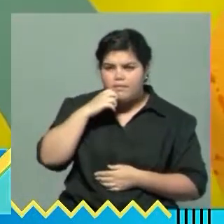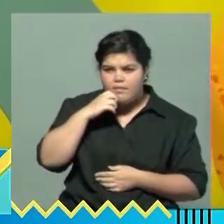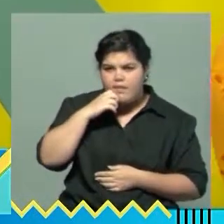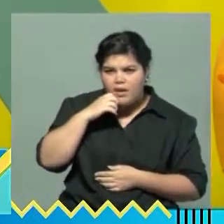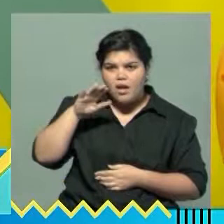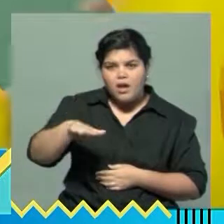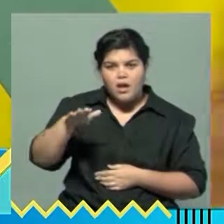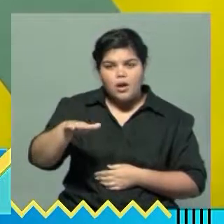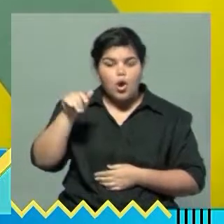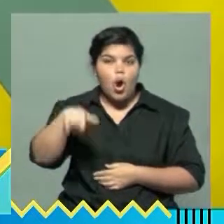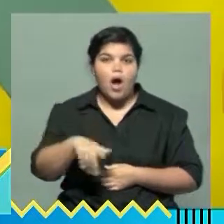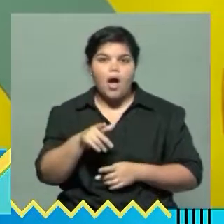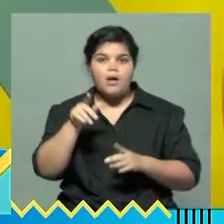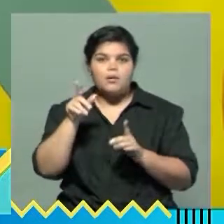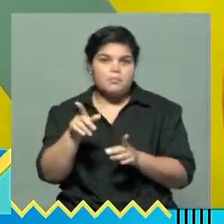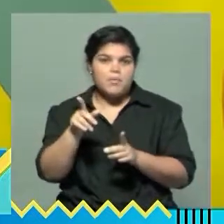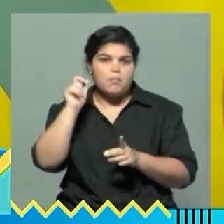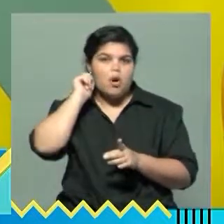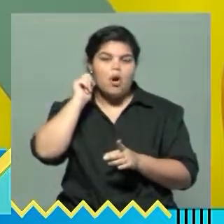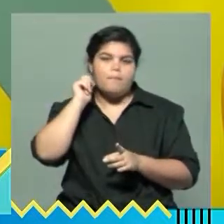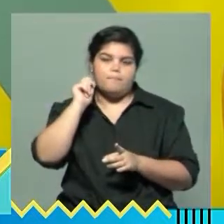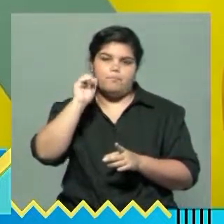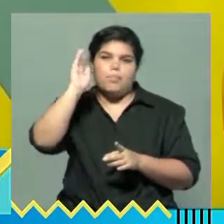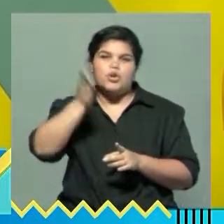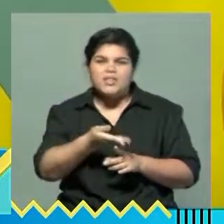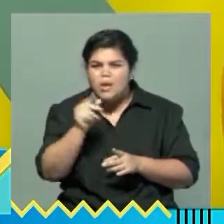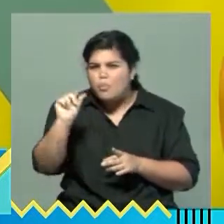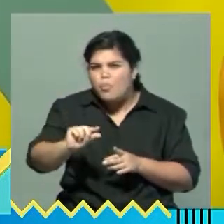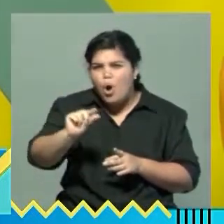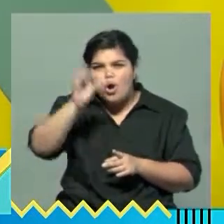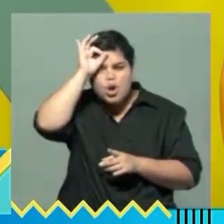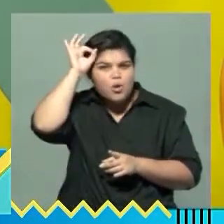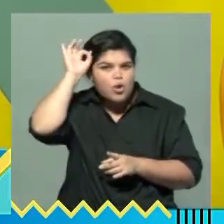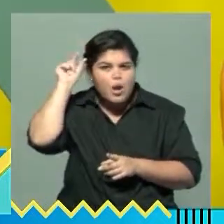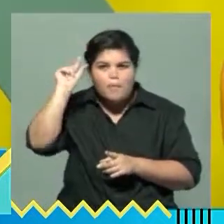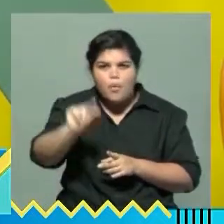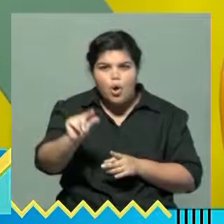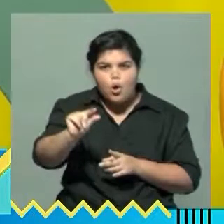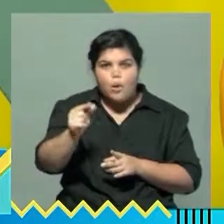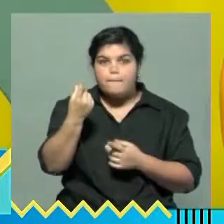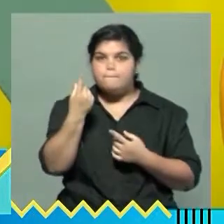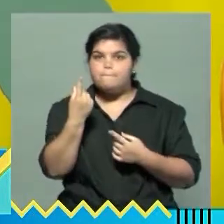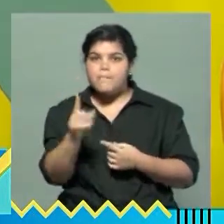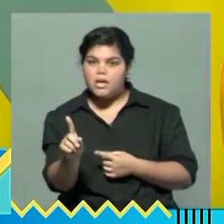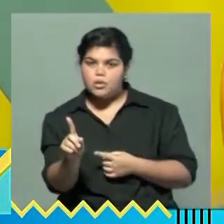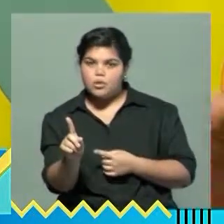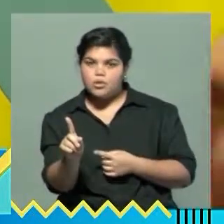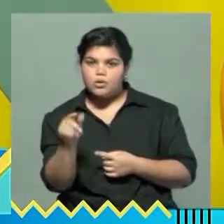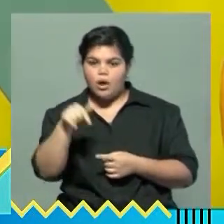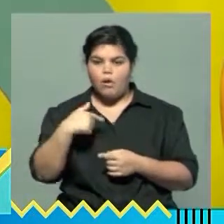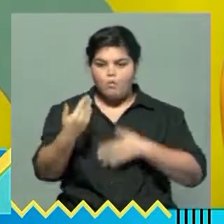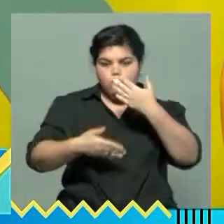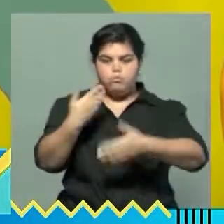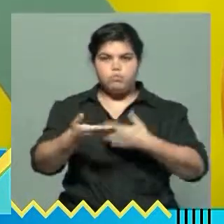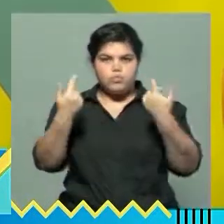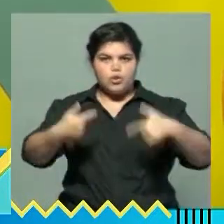porcentaje mínimo de las neuronas con las que nacimos. Y sin embargo, si llegamos más o menos bien, no perdimos ninguna de las funciones, ni de